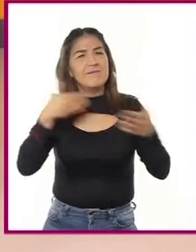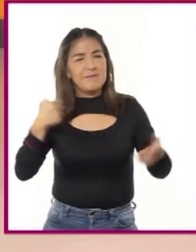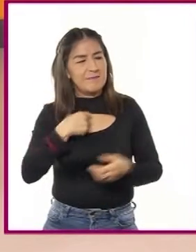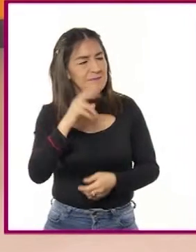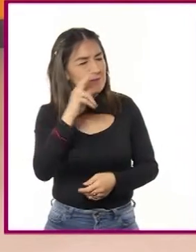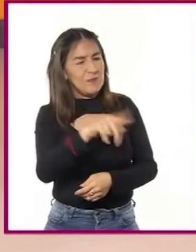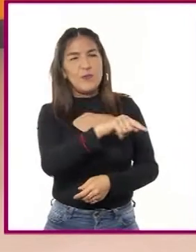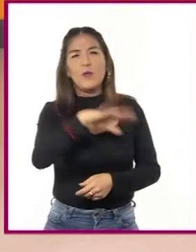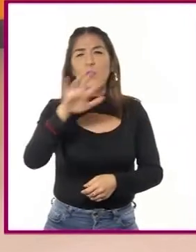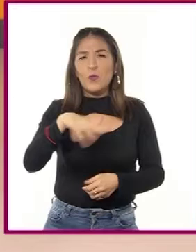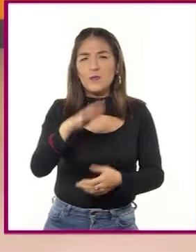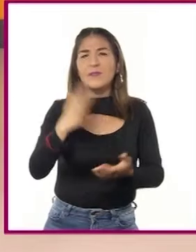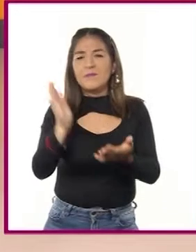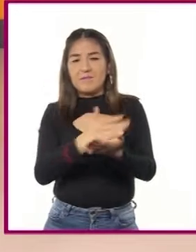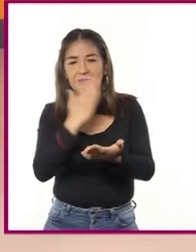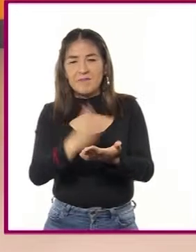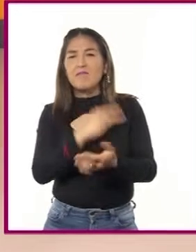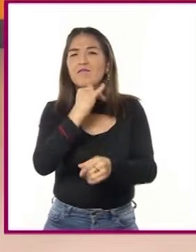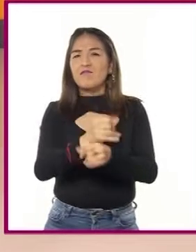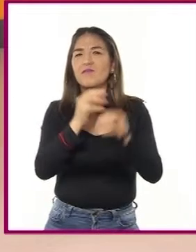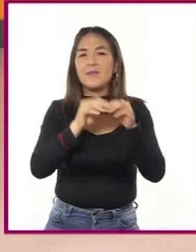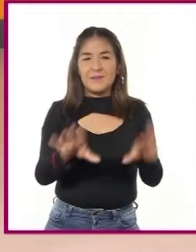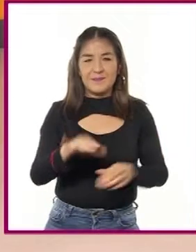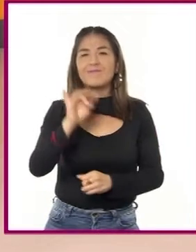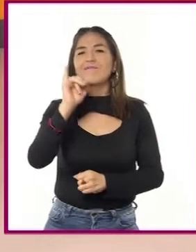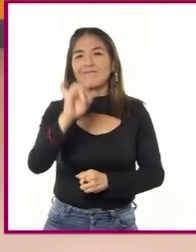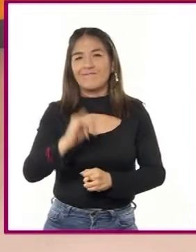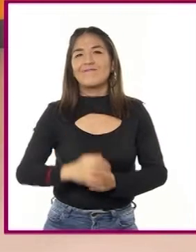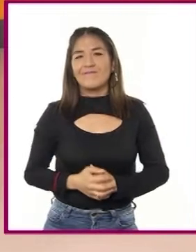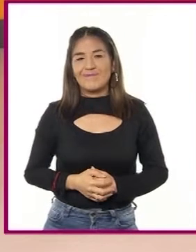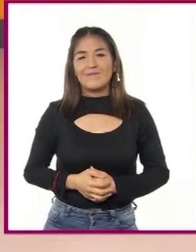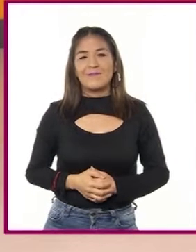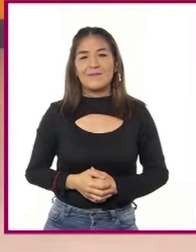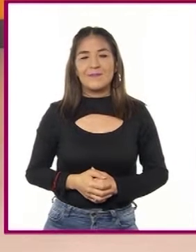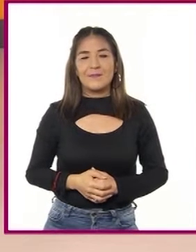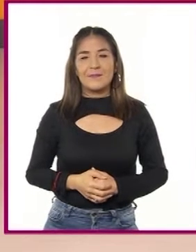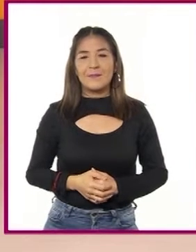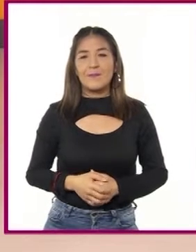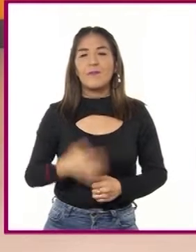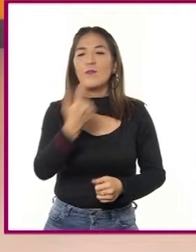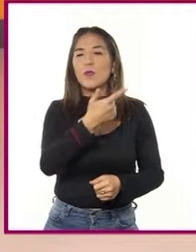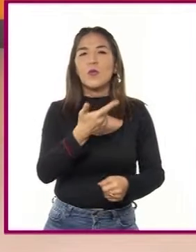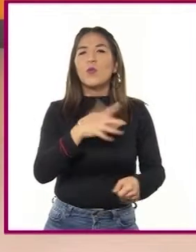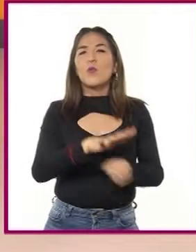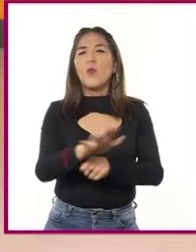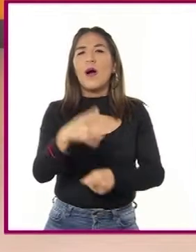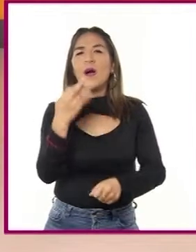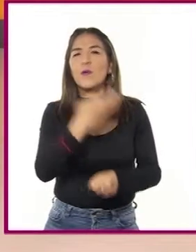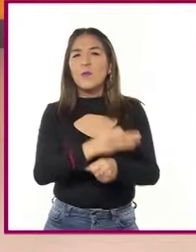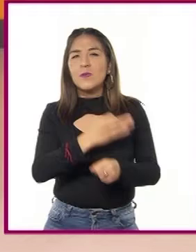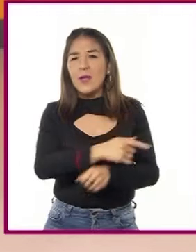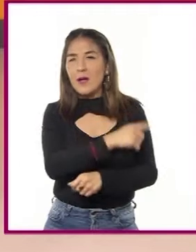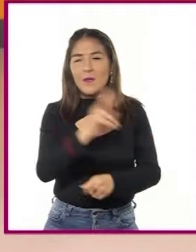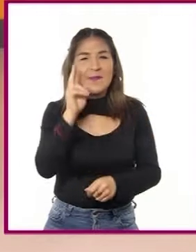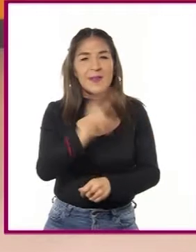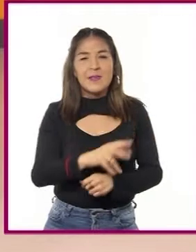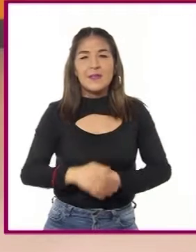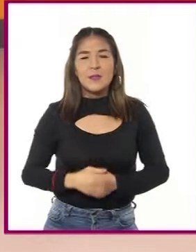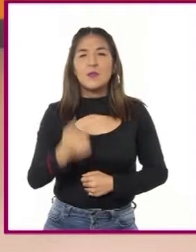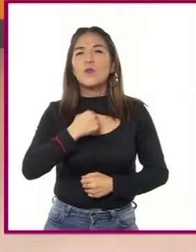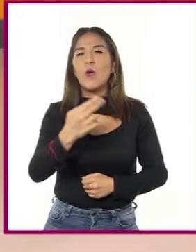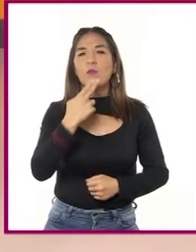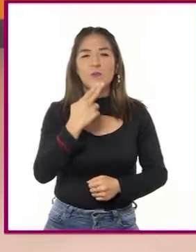que buscabas en varias fuentes de información. Así es, Roberto. ¿Cuáles ocupabas?